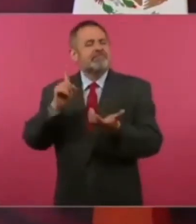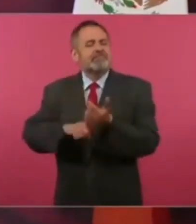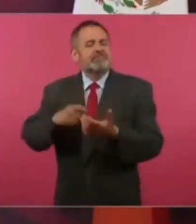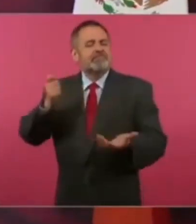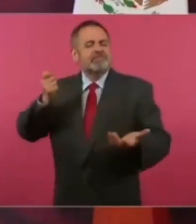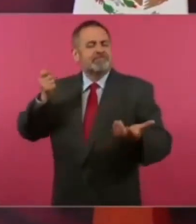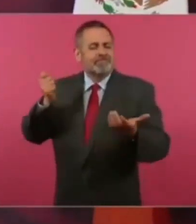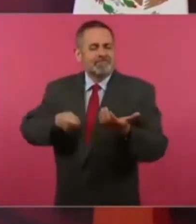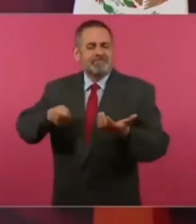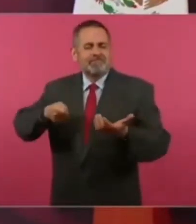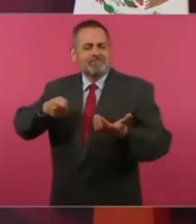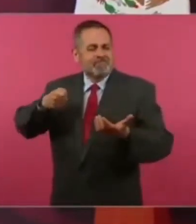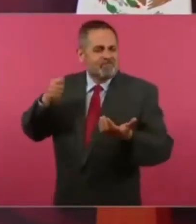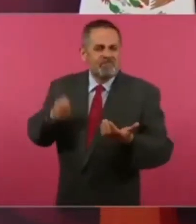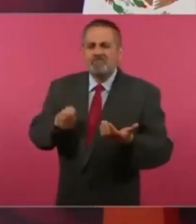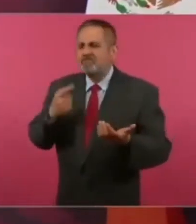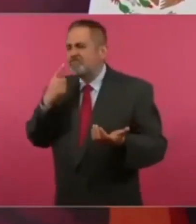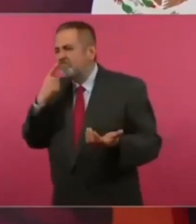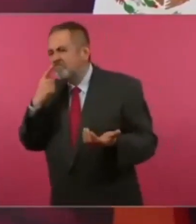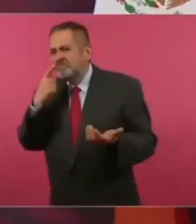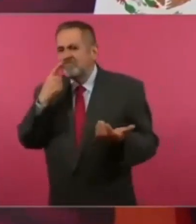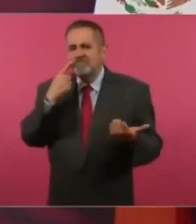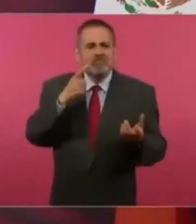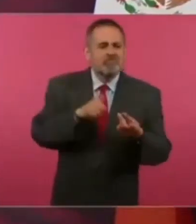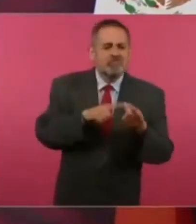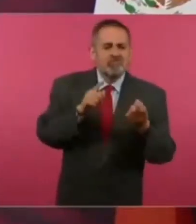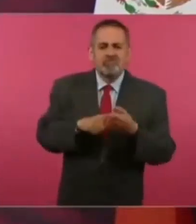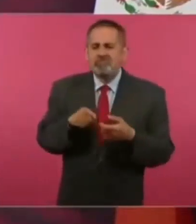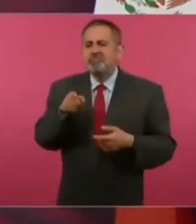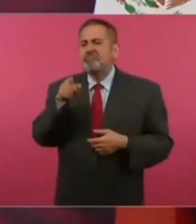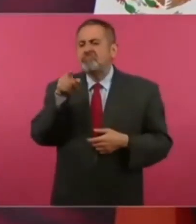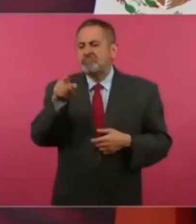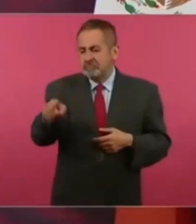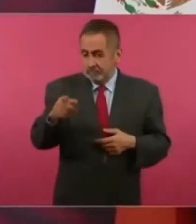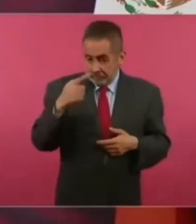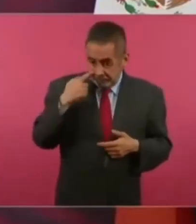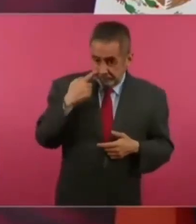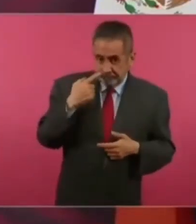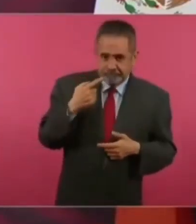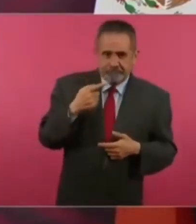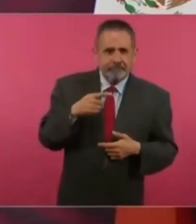De acá tiraban la mano y aquel garrote.